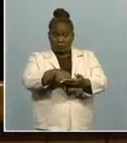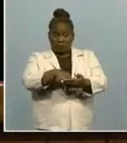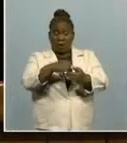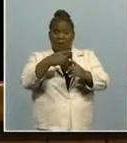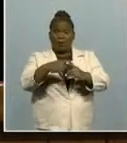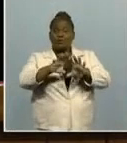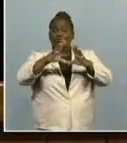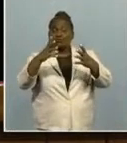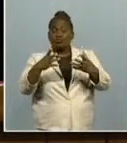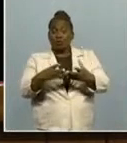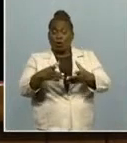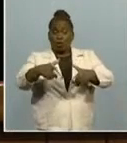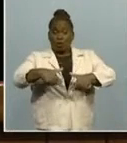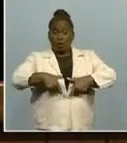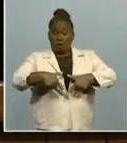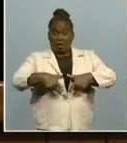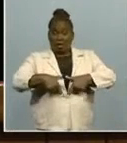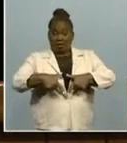candidatos